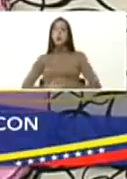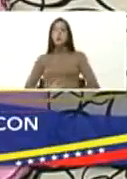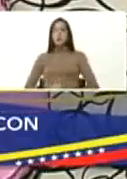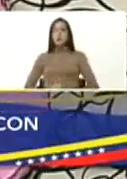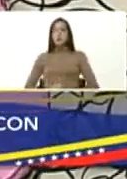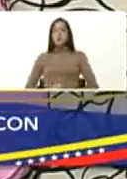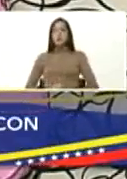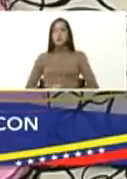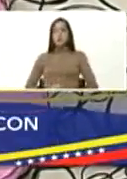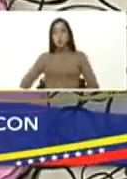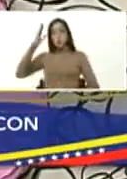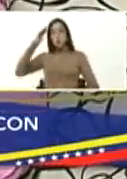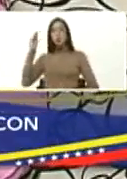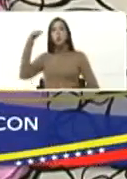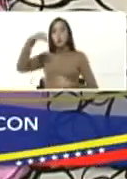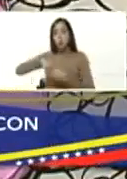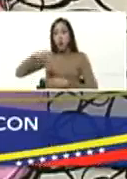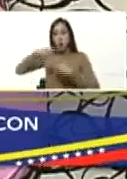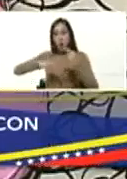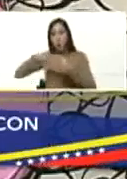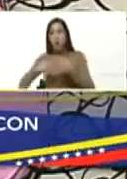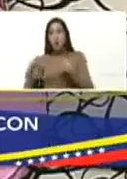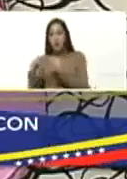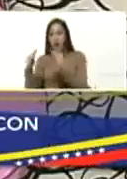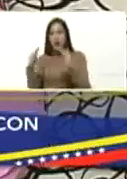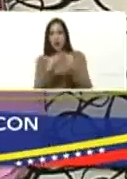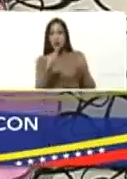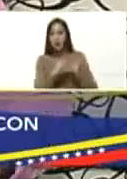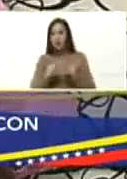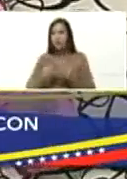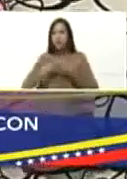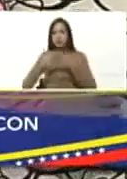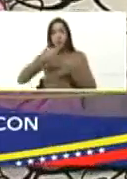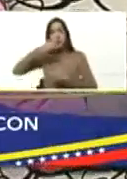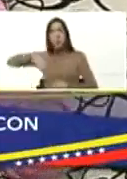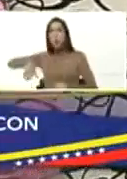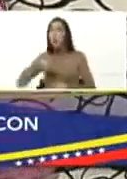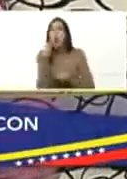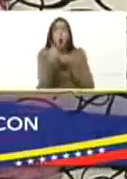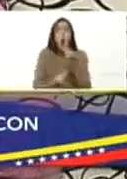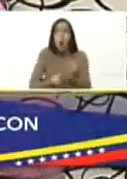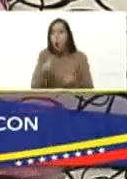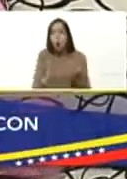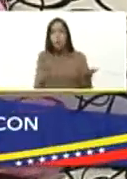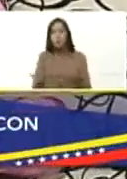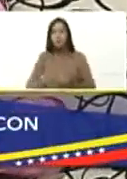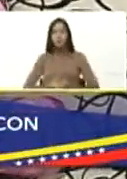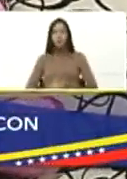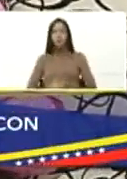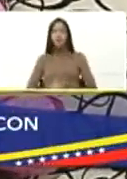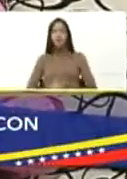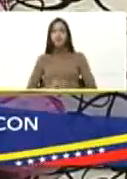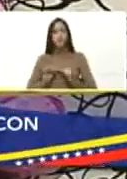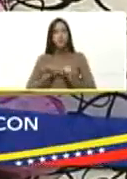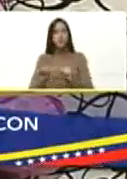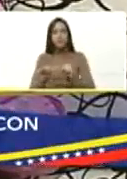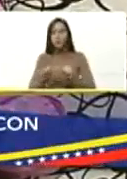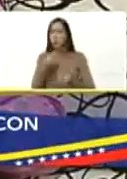de Dios en la tierra de construir hogar y vivienda para el pueblo? ¿Cómo es que hemos podido mantenerlo? ¿Ah?